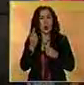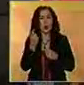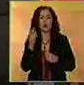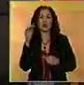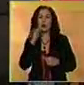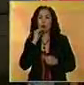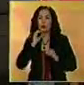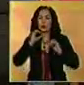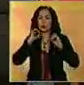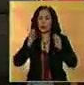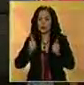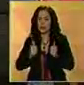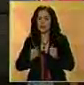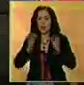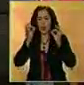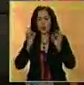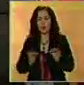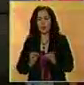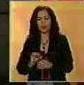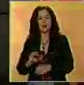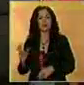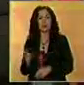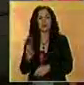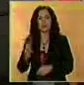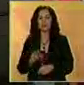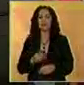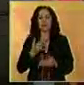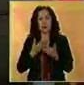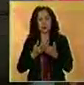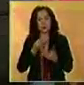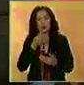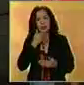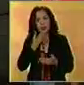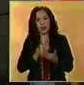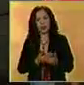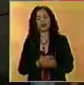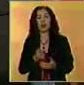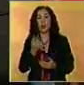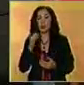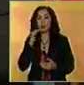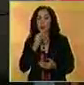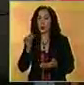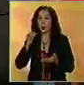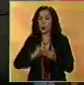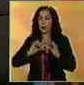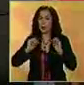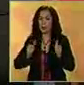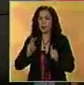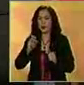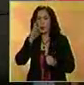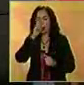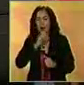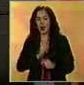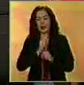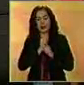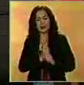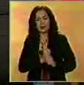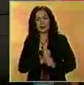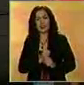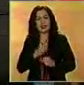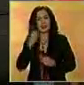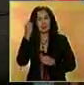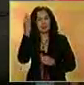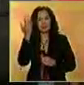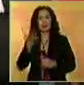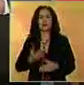de octubre, iniciando oficialmente la pelota rentada en nuestro país. Así es, muchas gracias a usted, y bueno, el 11 de octubre empezamos un nuevo año lleno de expectativas y lleno de